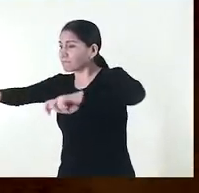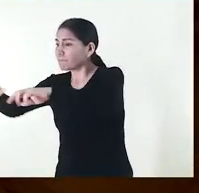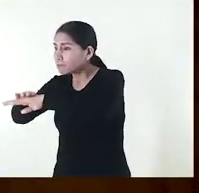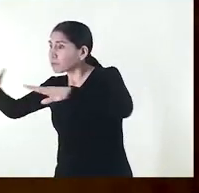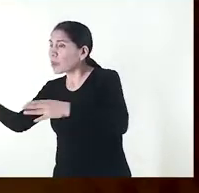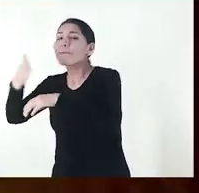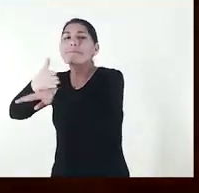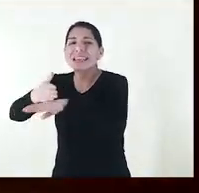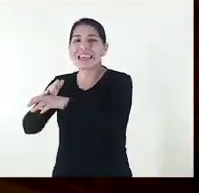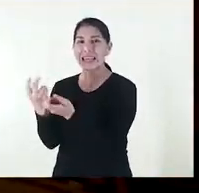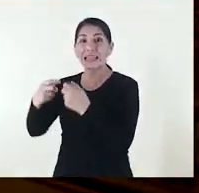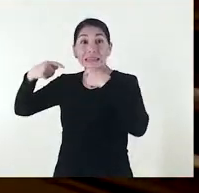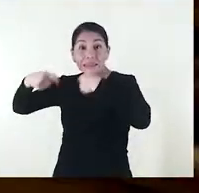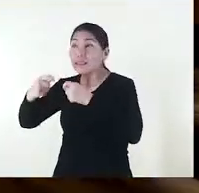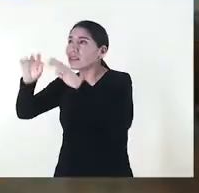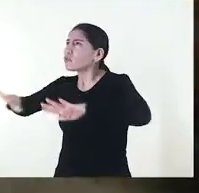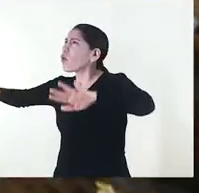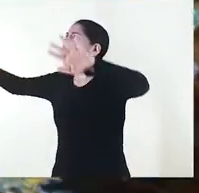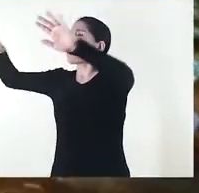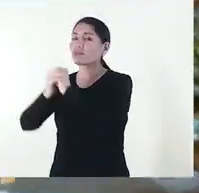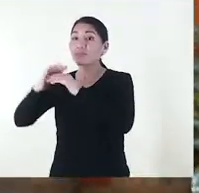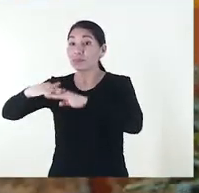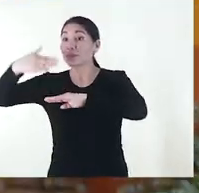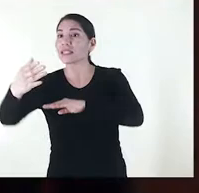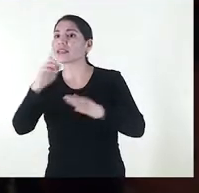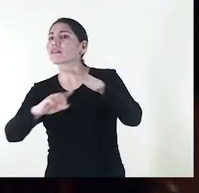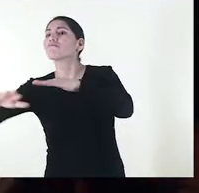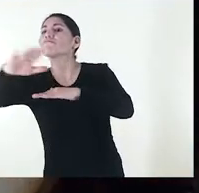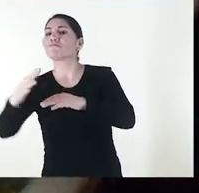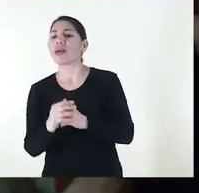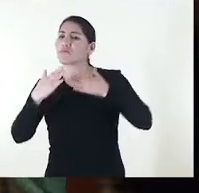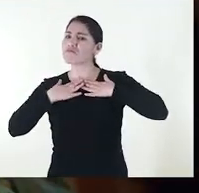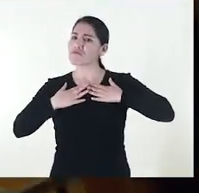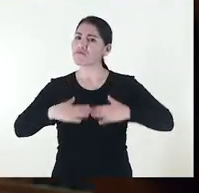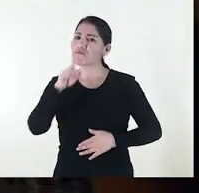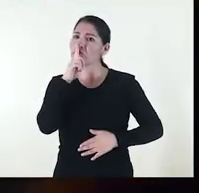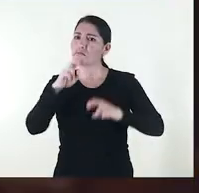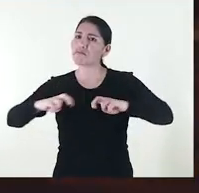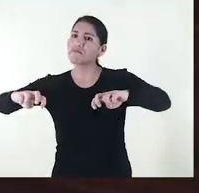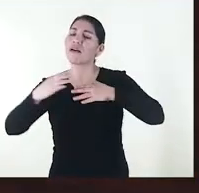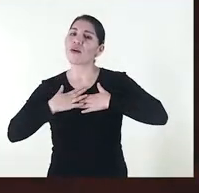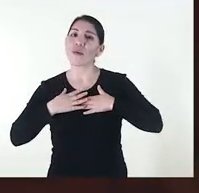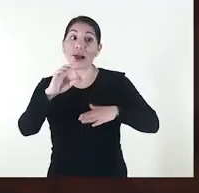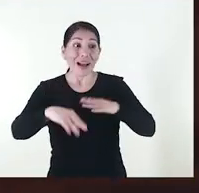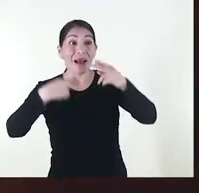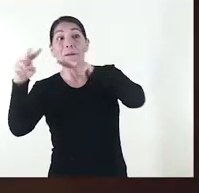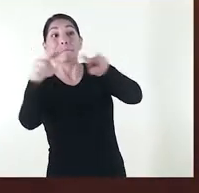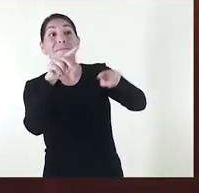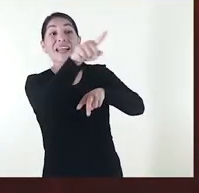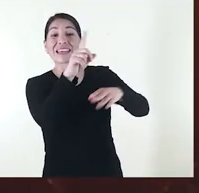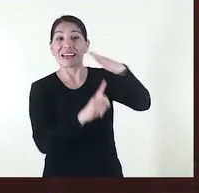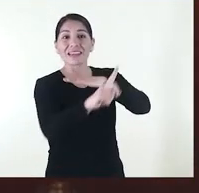madera y cuero repujado en sus paredes. El patio elevado, a su costado, es de un silencio acogedor y nos permite vislumbrar